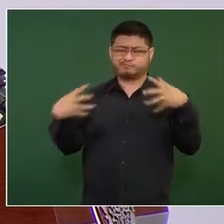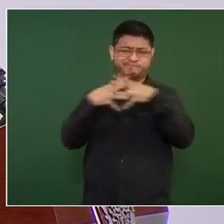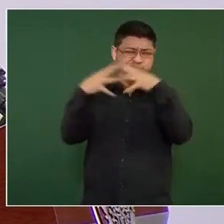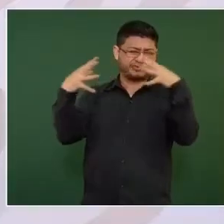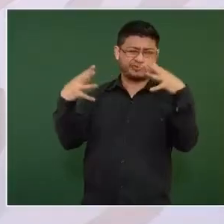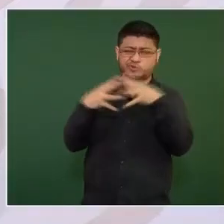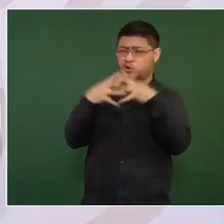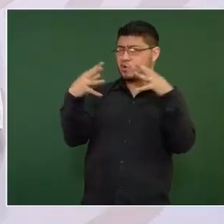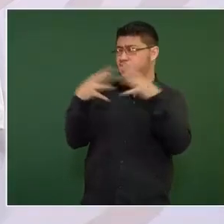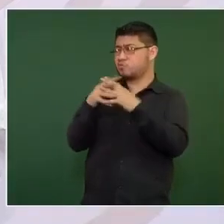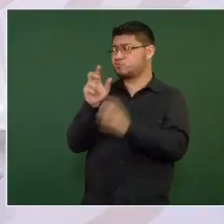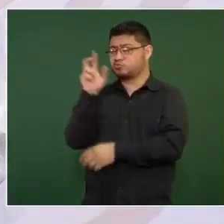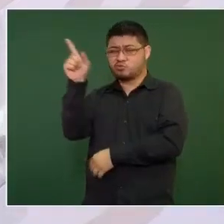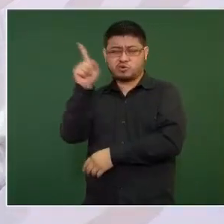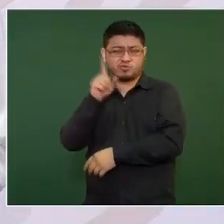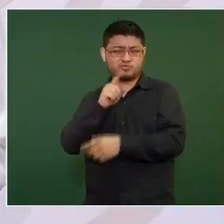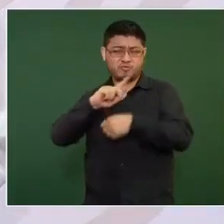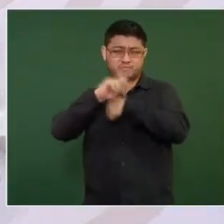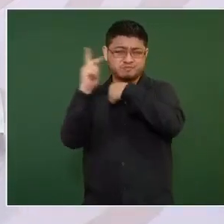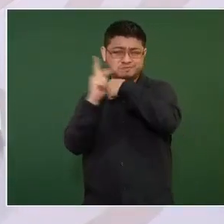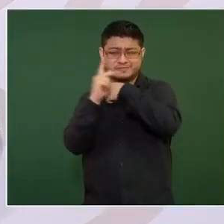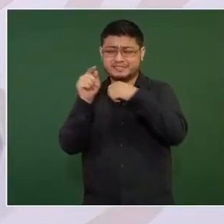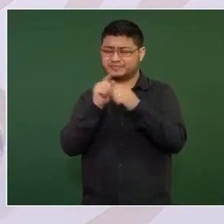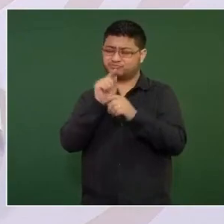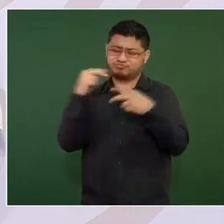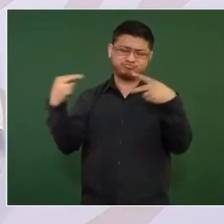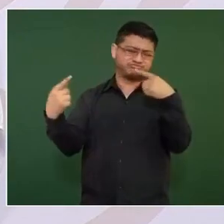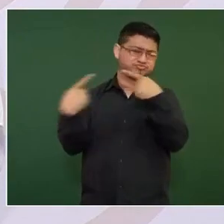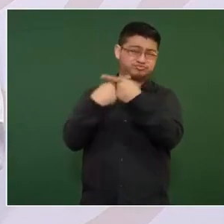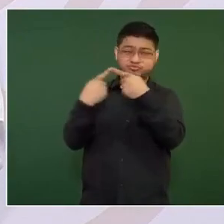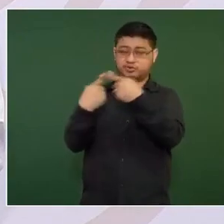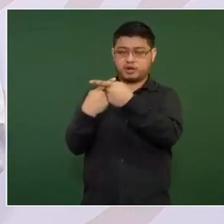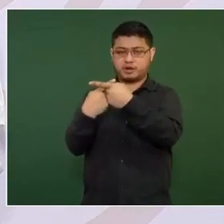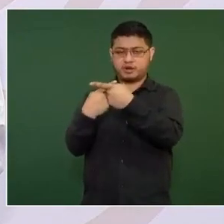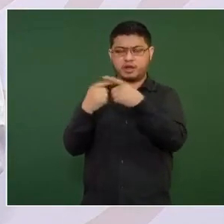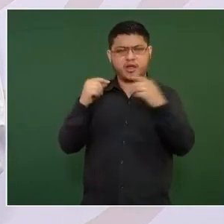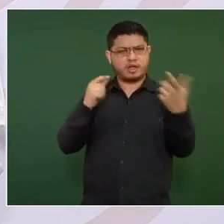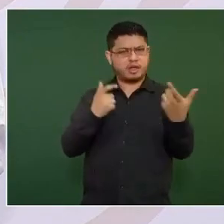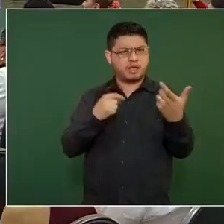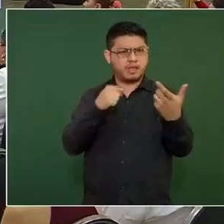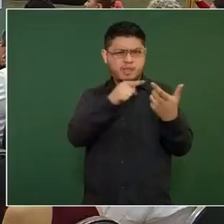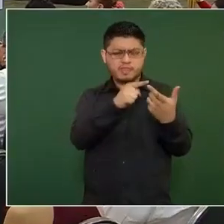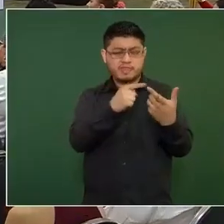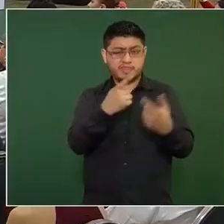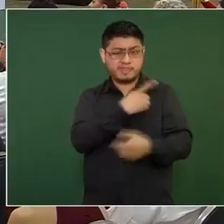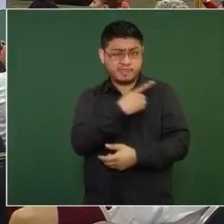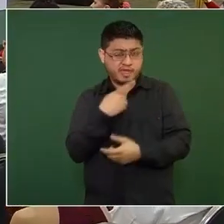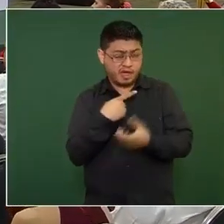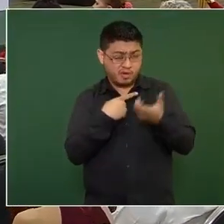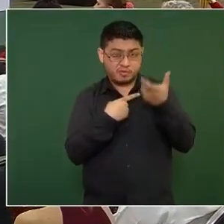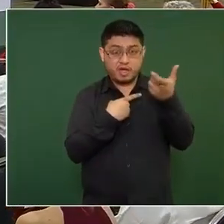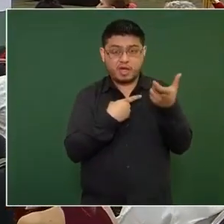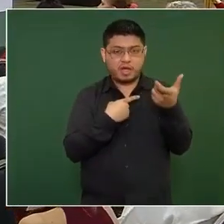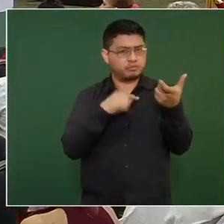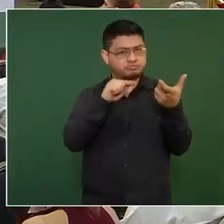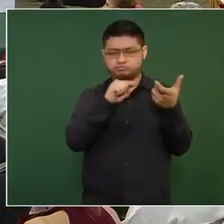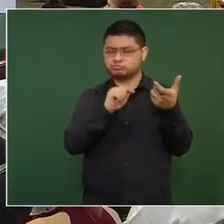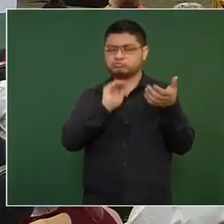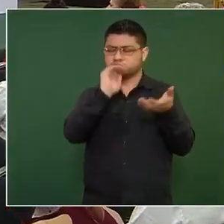Ucrania, prácticamente no ha crecido en relación con el Producto Interno